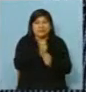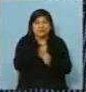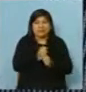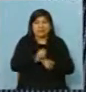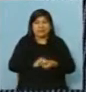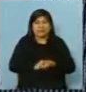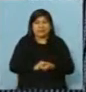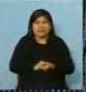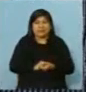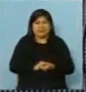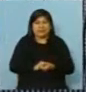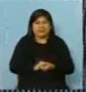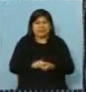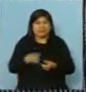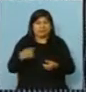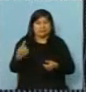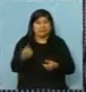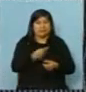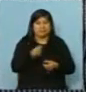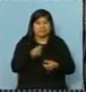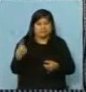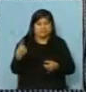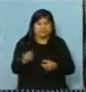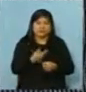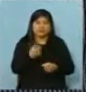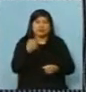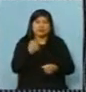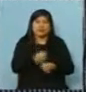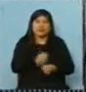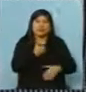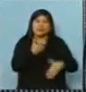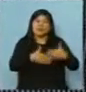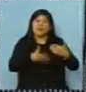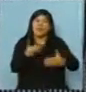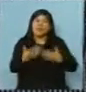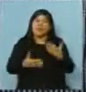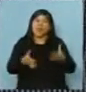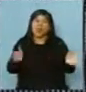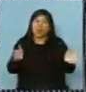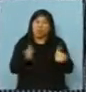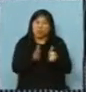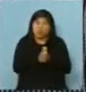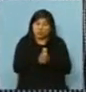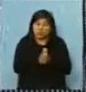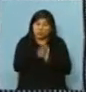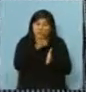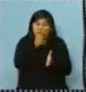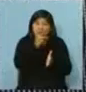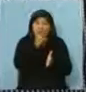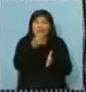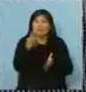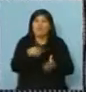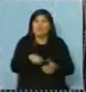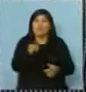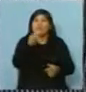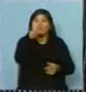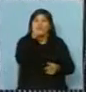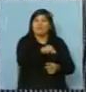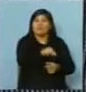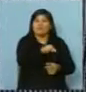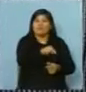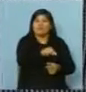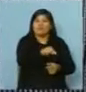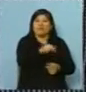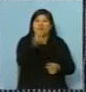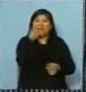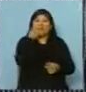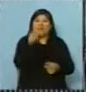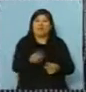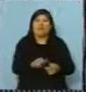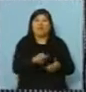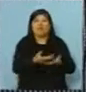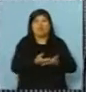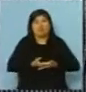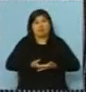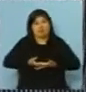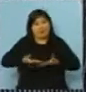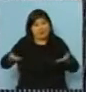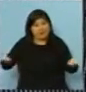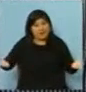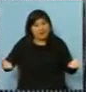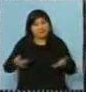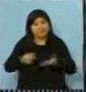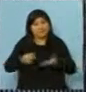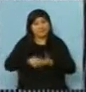trabajando juntos, pero ha sido una iniciativa del municipio poner toda la representación de la universidad posible, Escuela de Minas, así que en